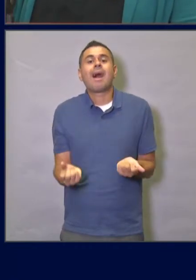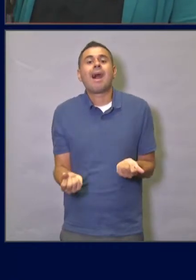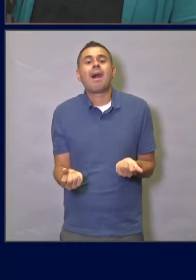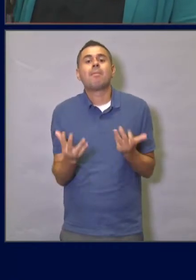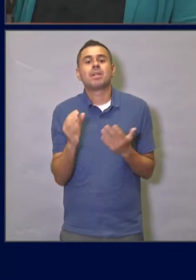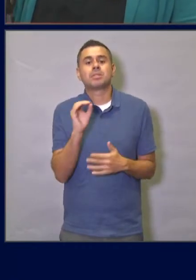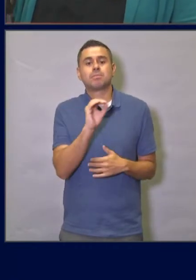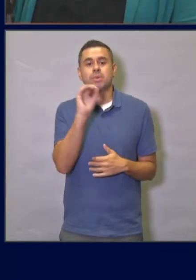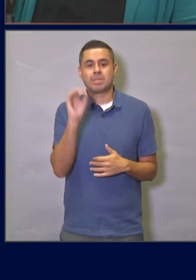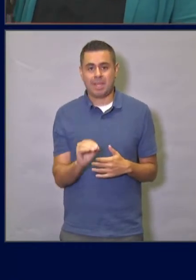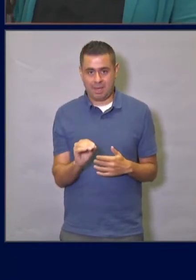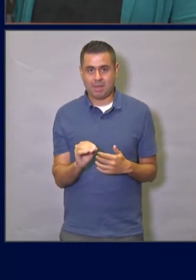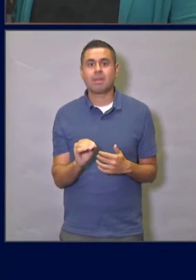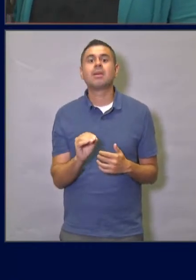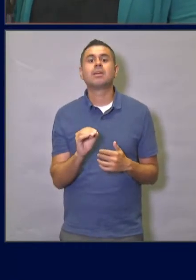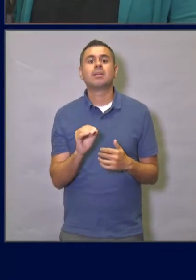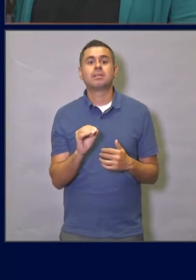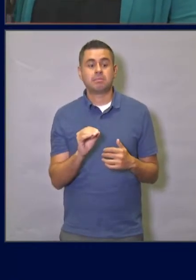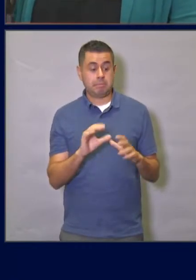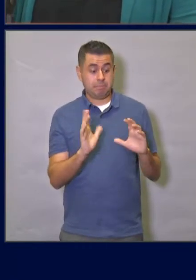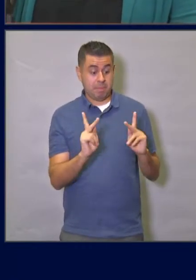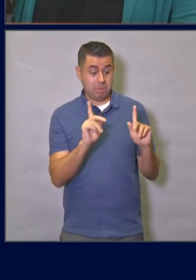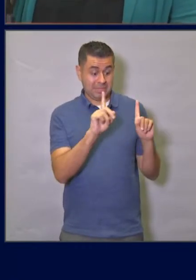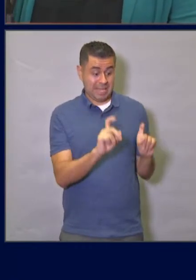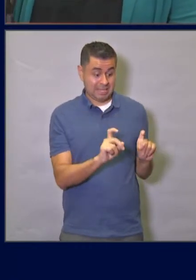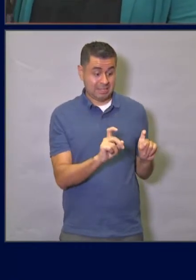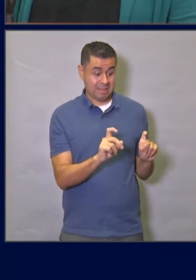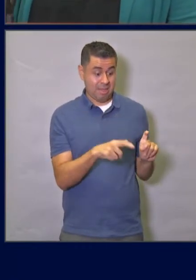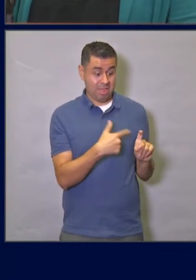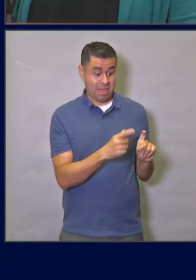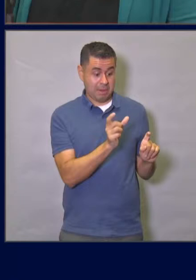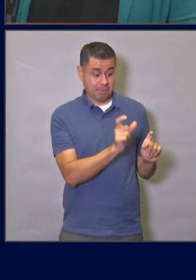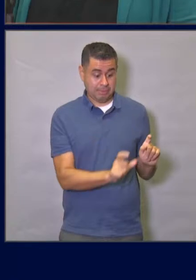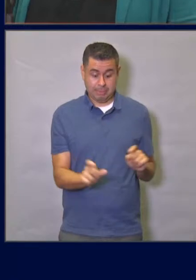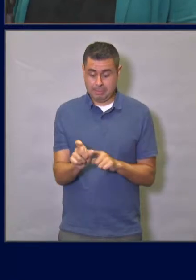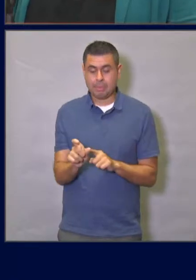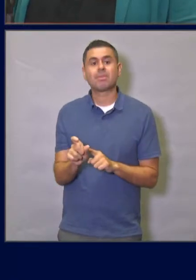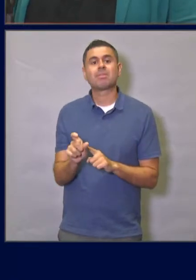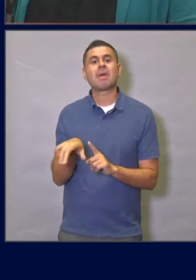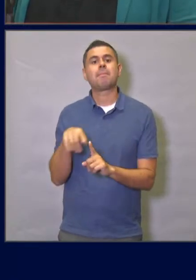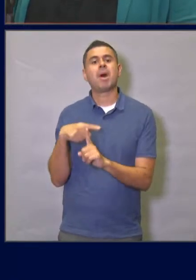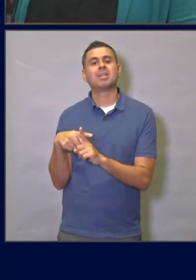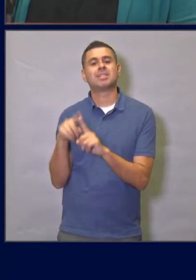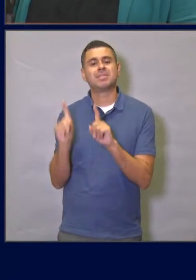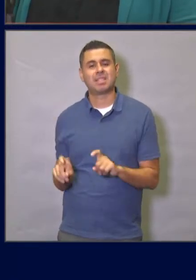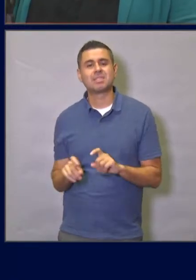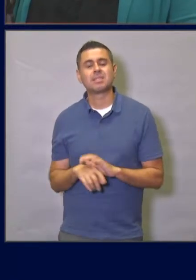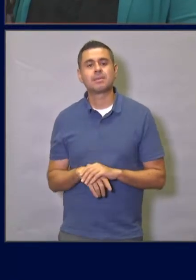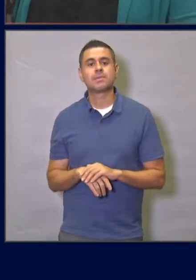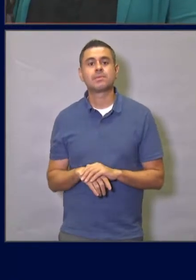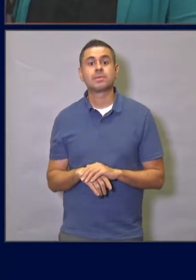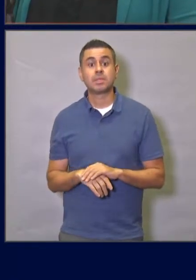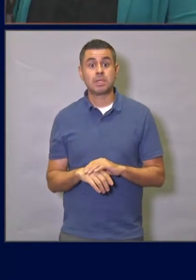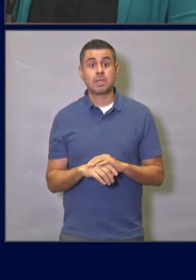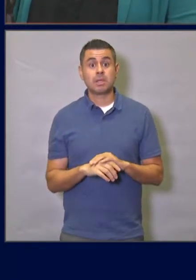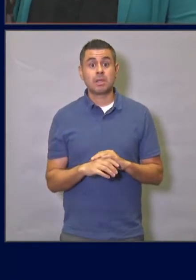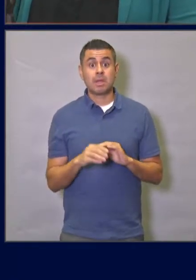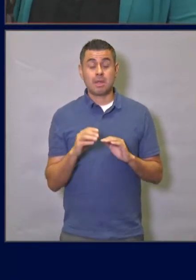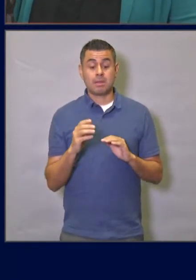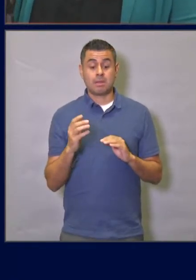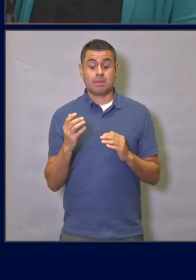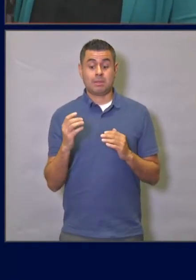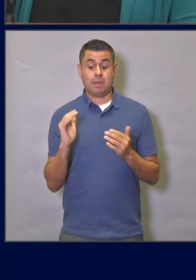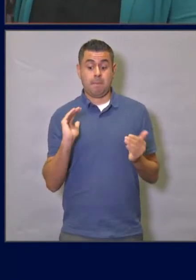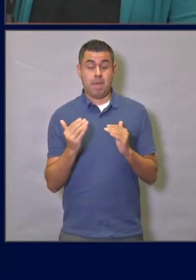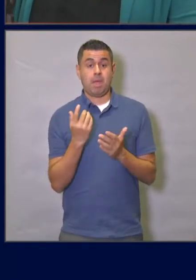las pruebas son positivas. La semana pasada vimos la tasa de positividad de pruebas más baja hasta